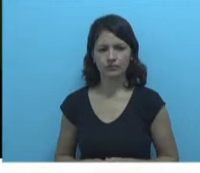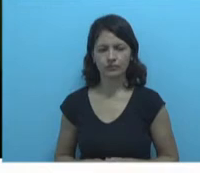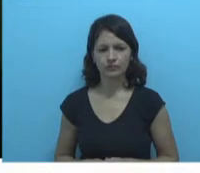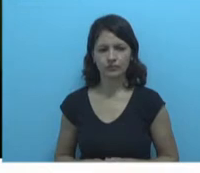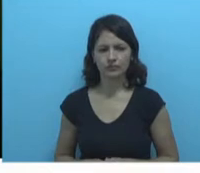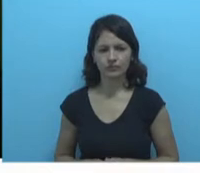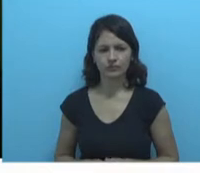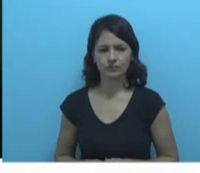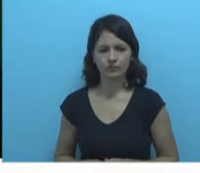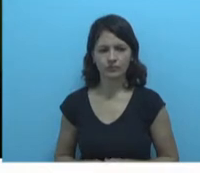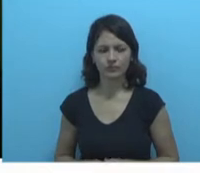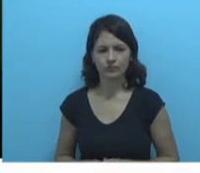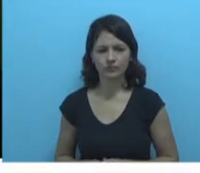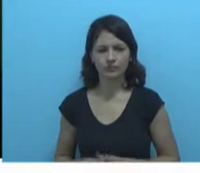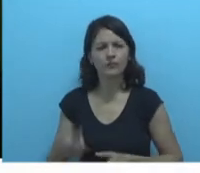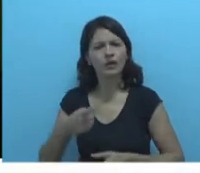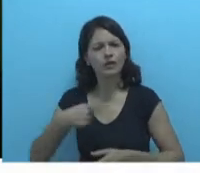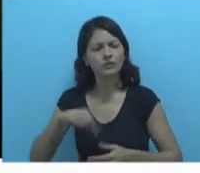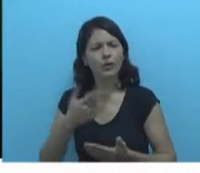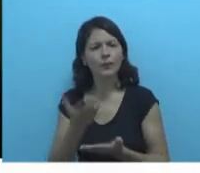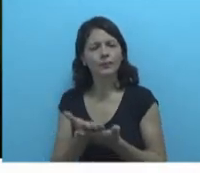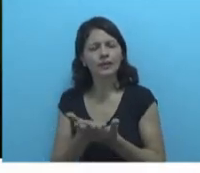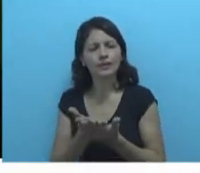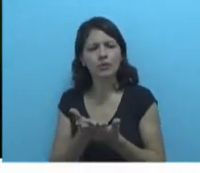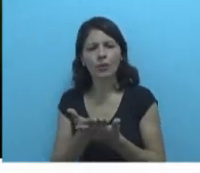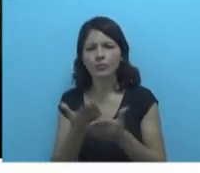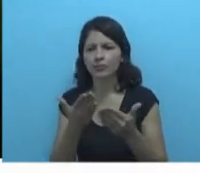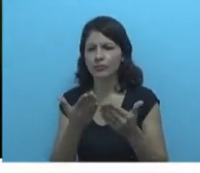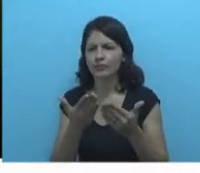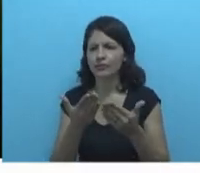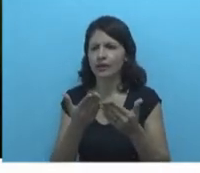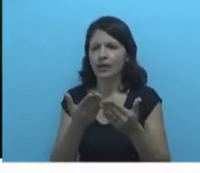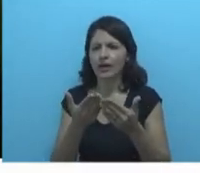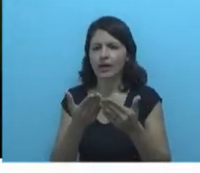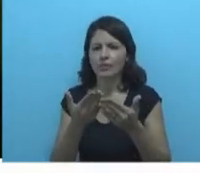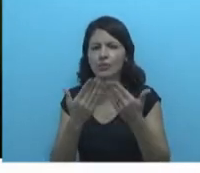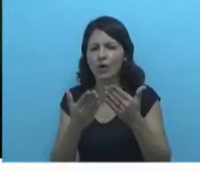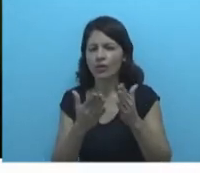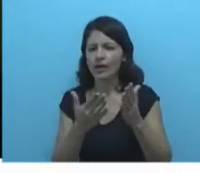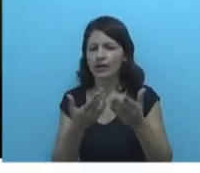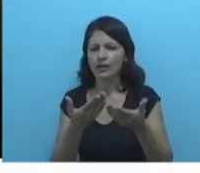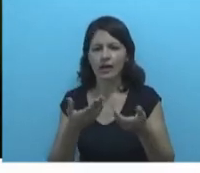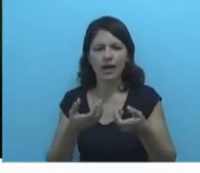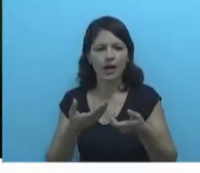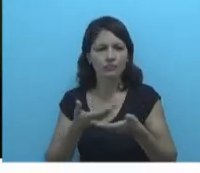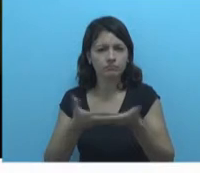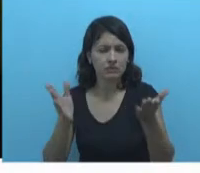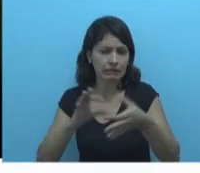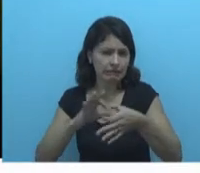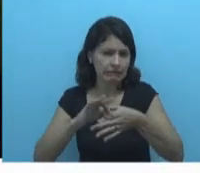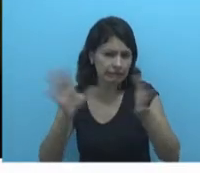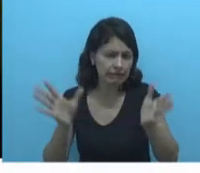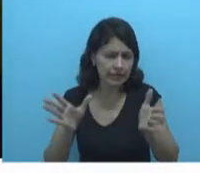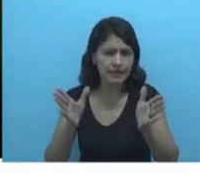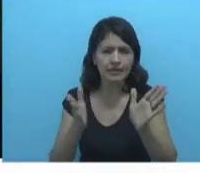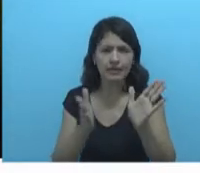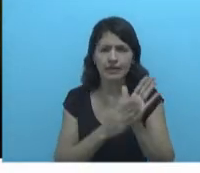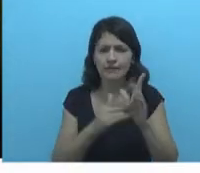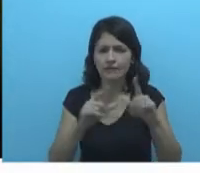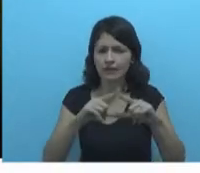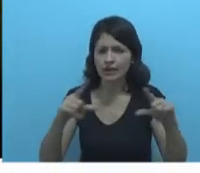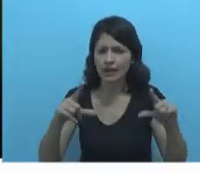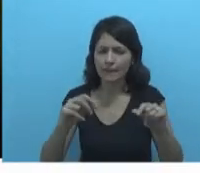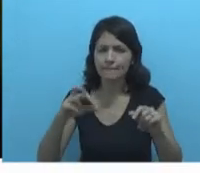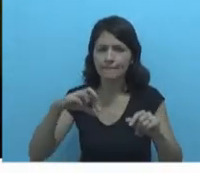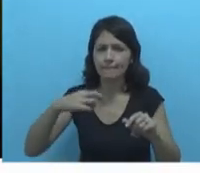propiedad intelectual sean liberados, no es nuevo en la comunidad internacional. Ya la Organización Mundial